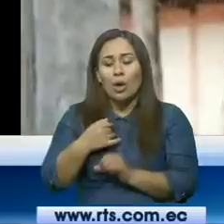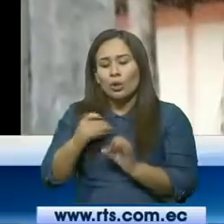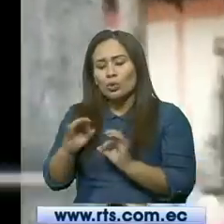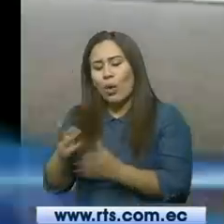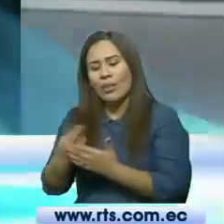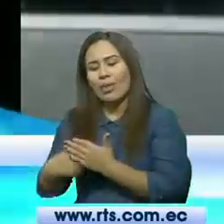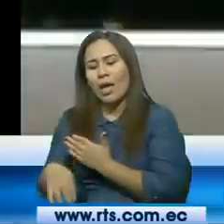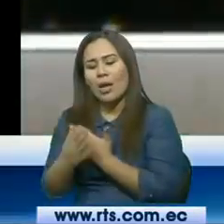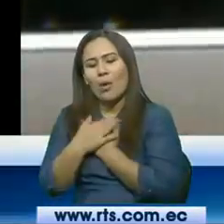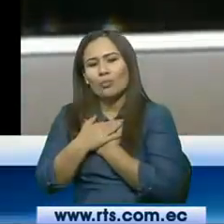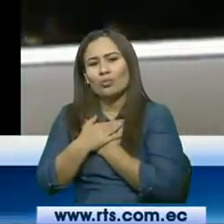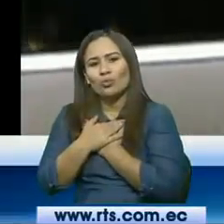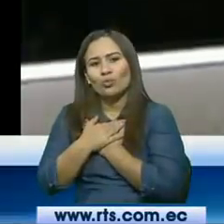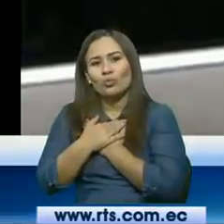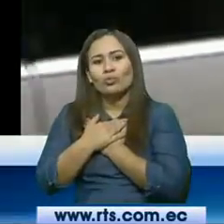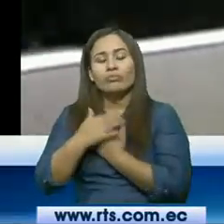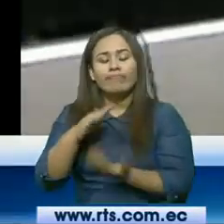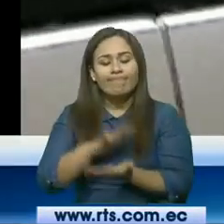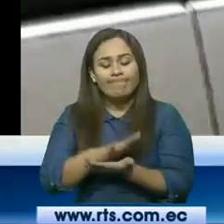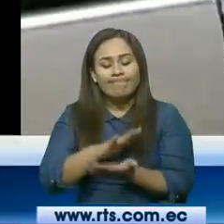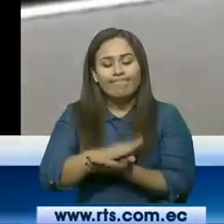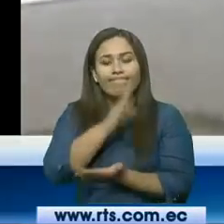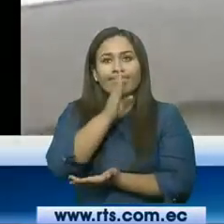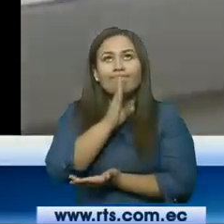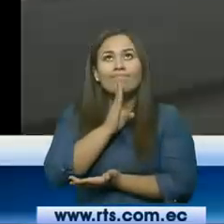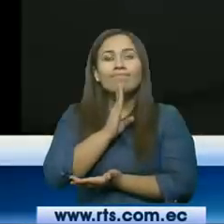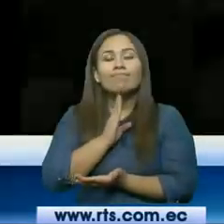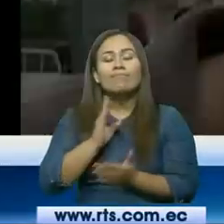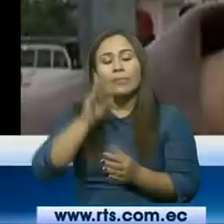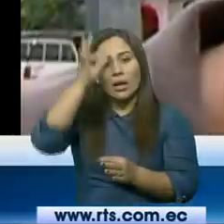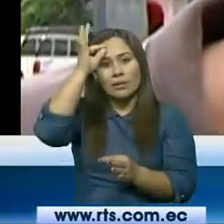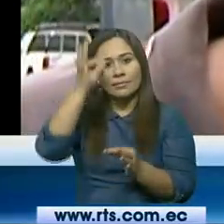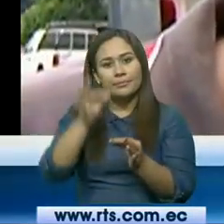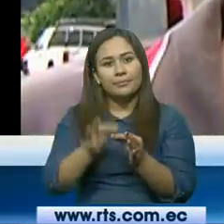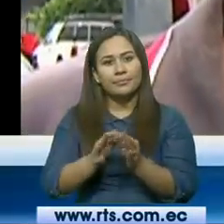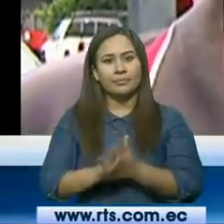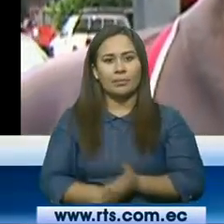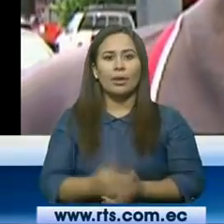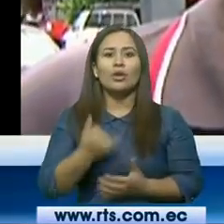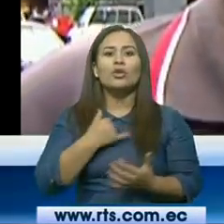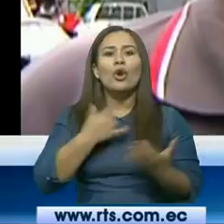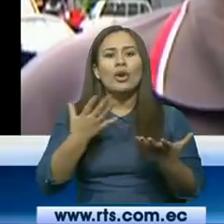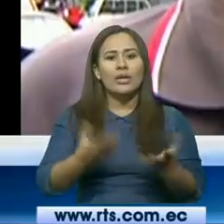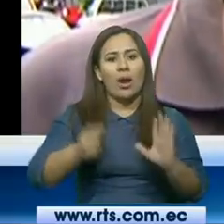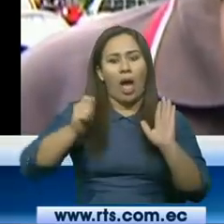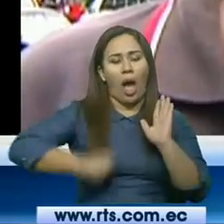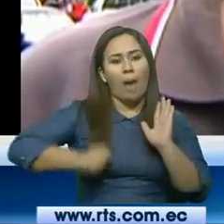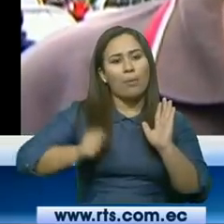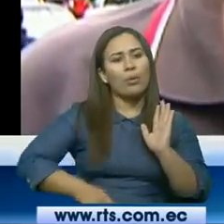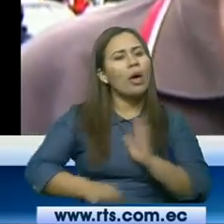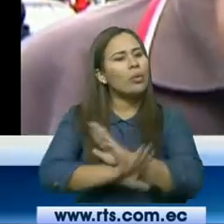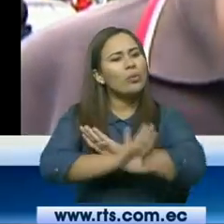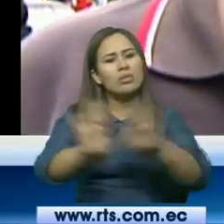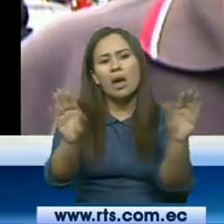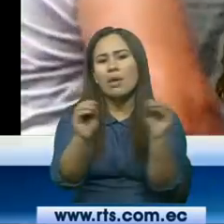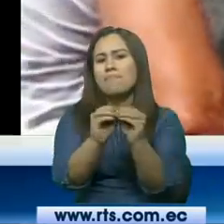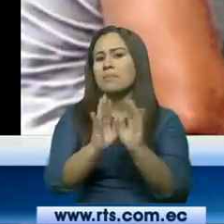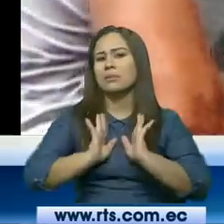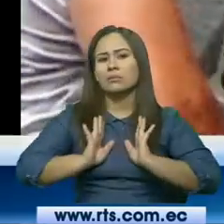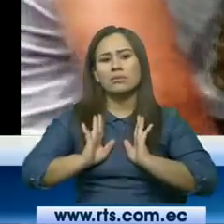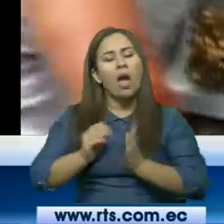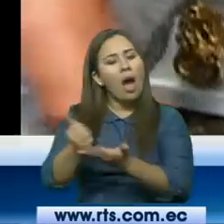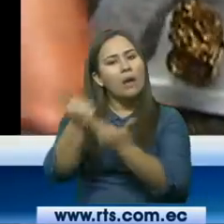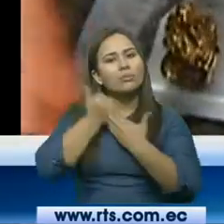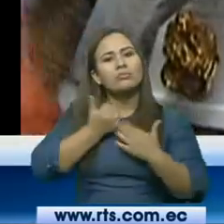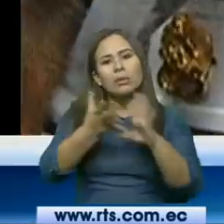de consuelo alentado por la fe de justicia la noticia informó